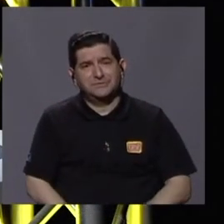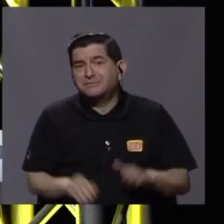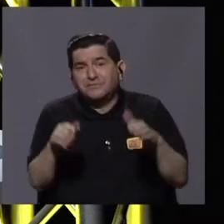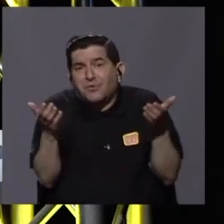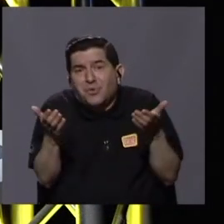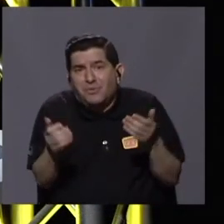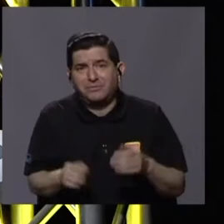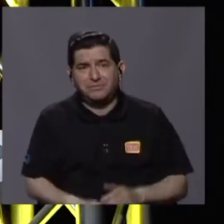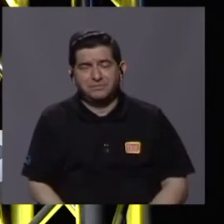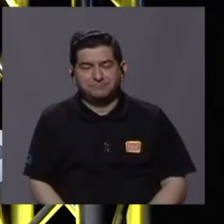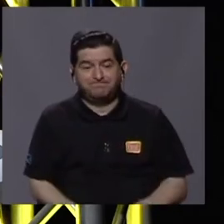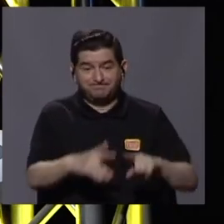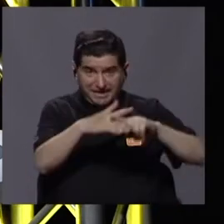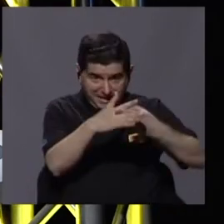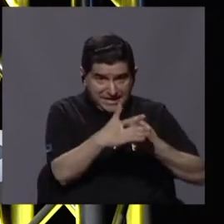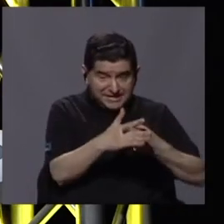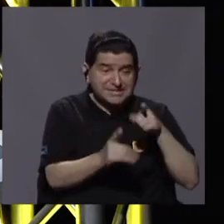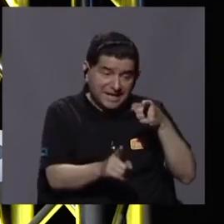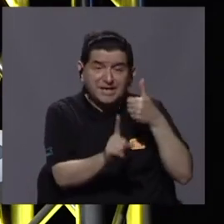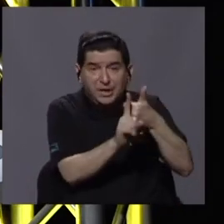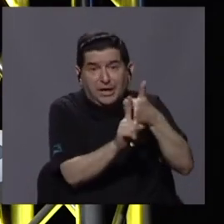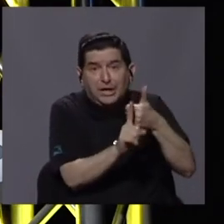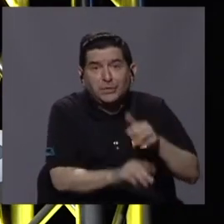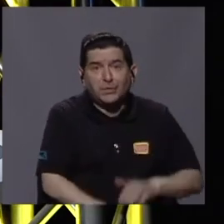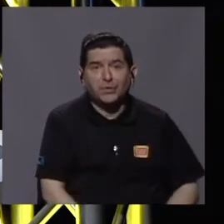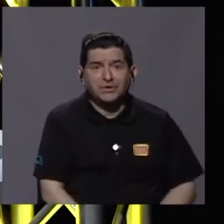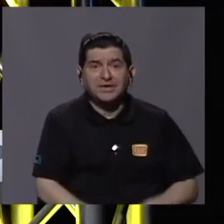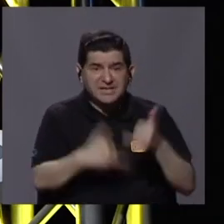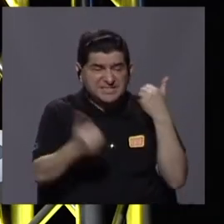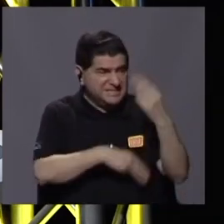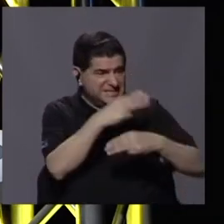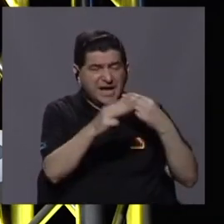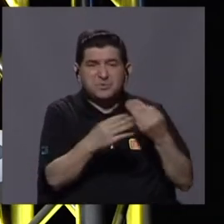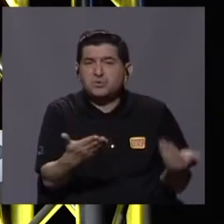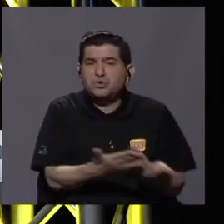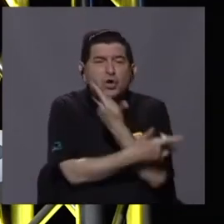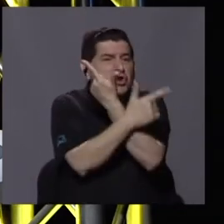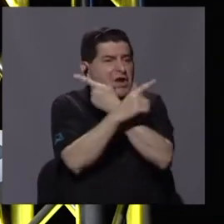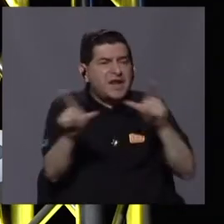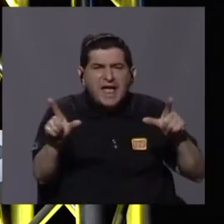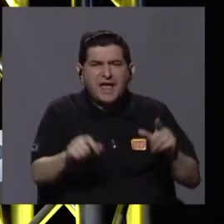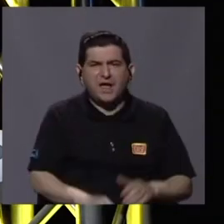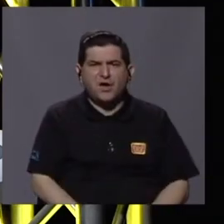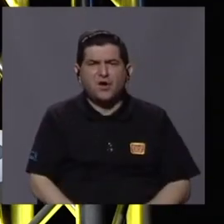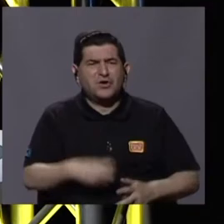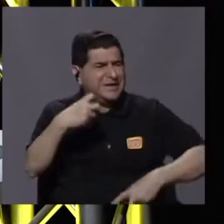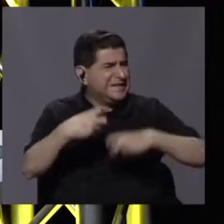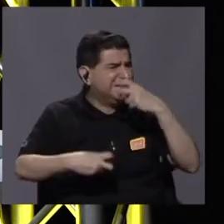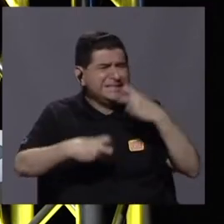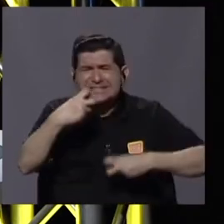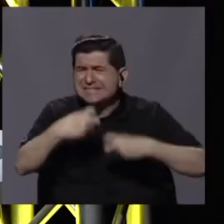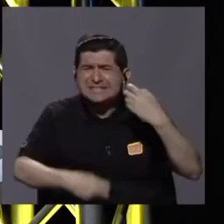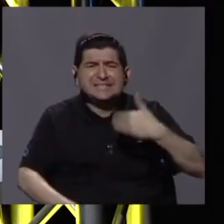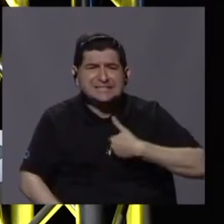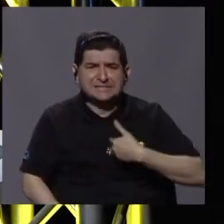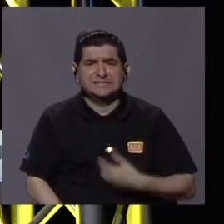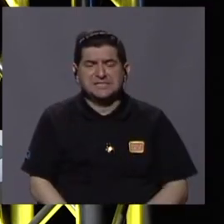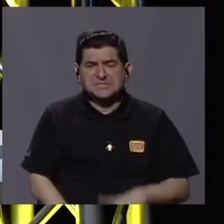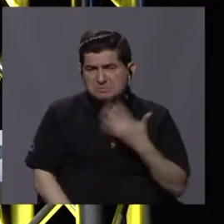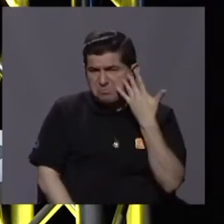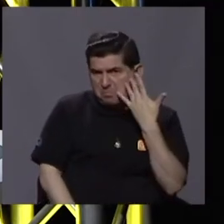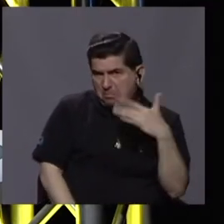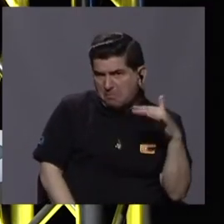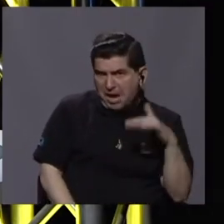tendría que comenzar sé por ello porque ya el mundo neoliberal había entrado en crisis y aparentemente